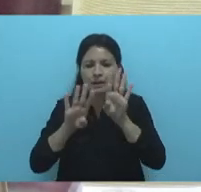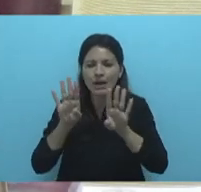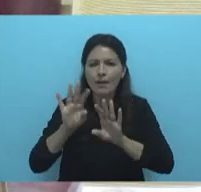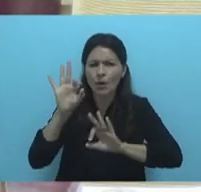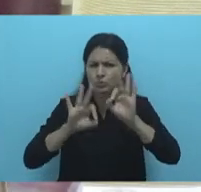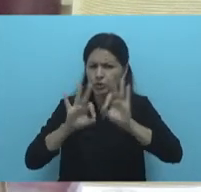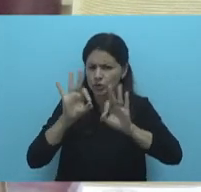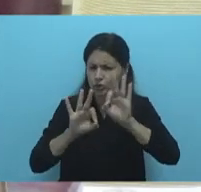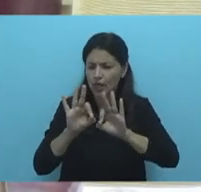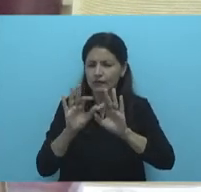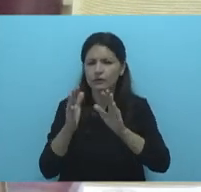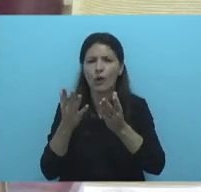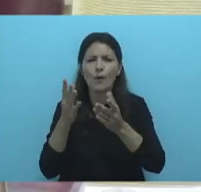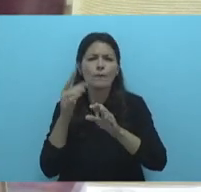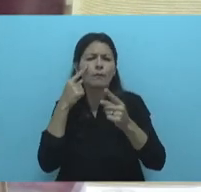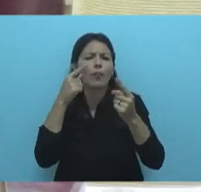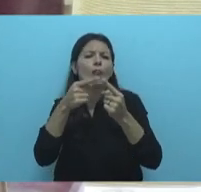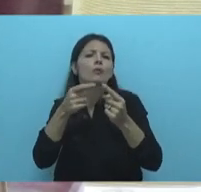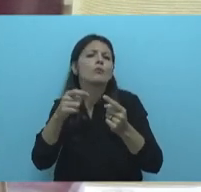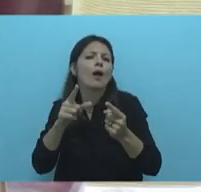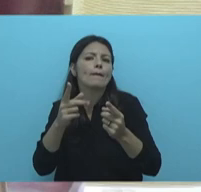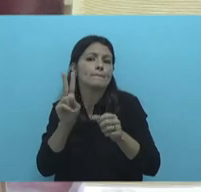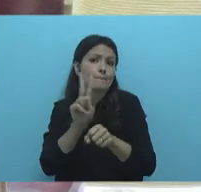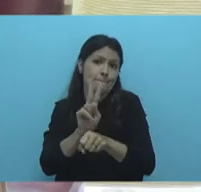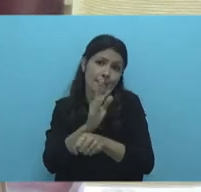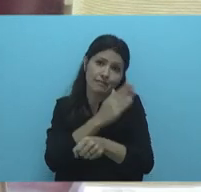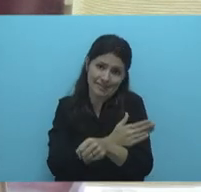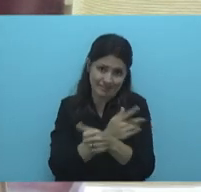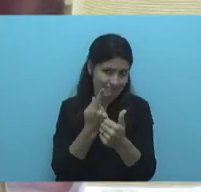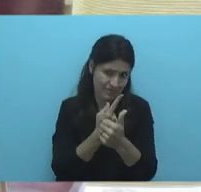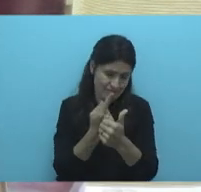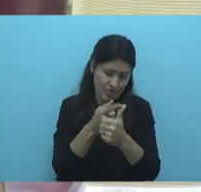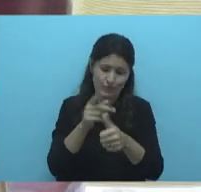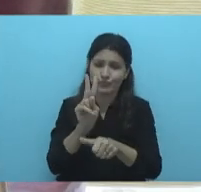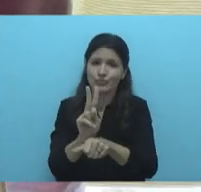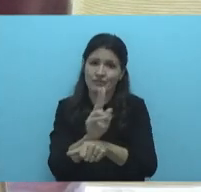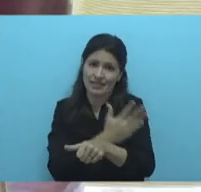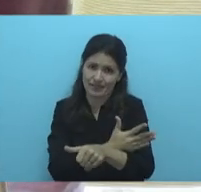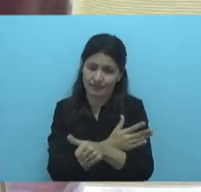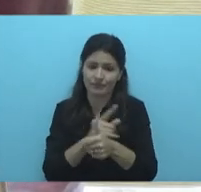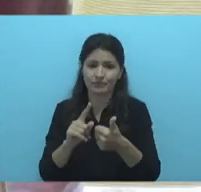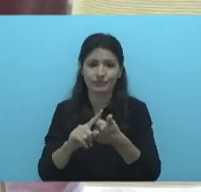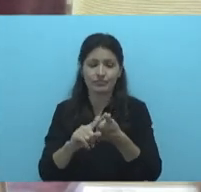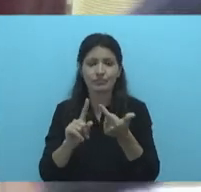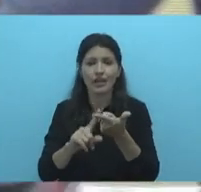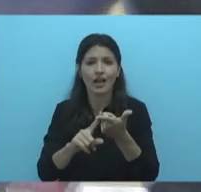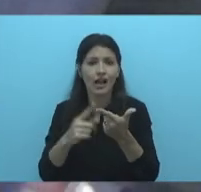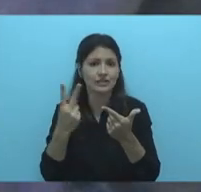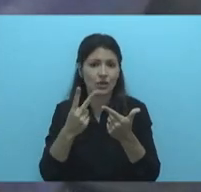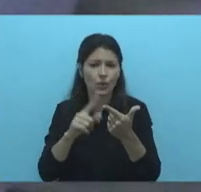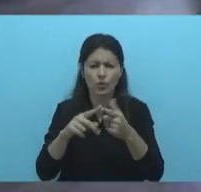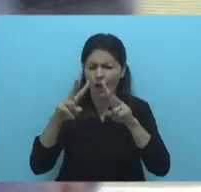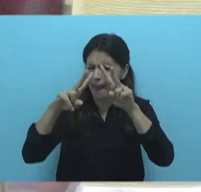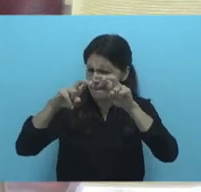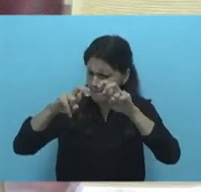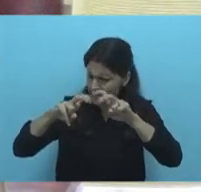objetivo, en primer lugar, de prevenir este delito, en segundo lugar, de